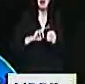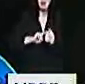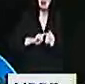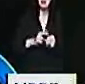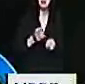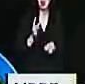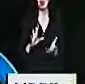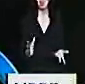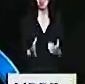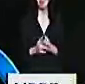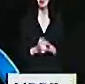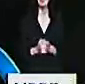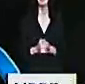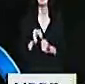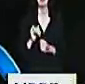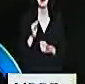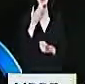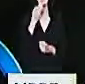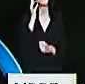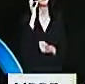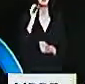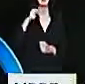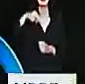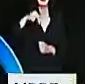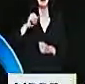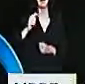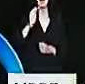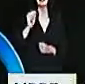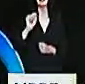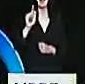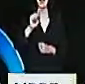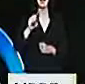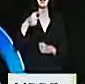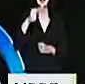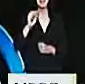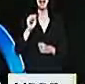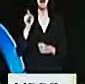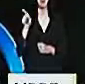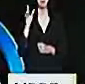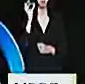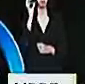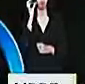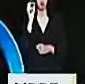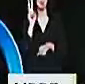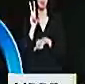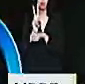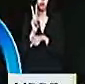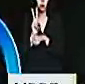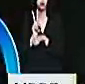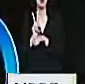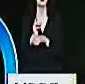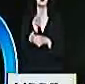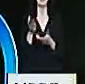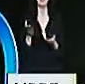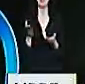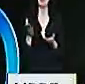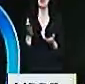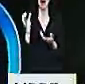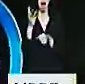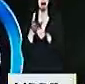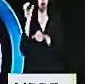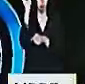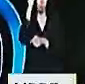también con tu área, Natacha, ¿no? No solo como rectora, sino también como presidenta de la agrupación de universidades regionales, tienen un punto de vista muy interesante. Hay